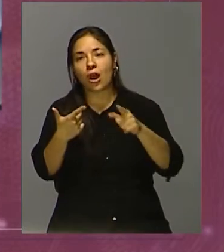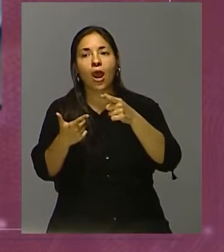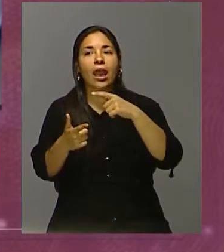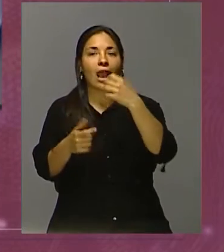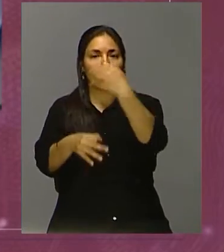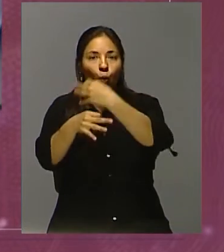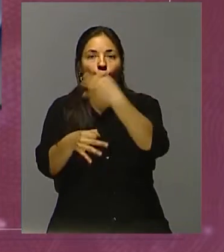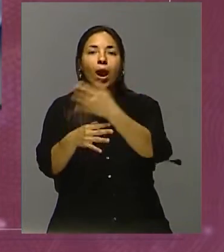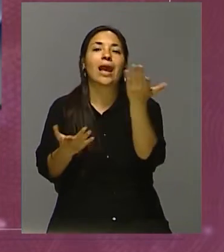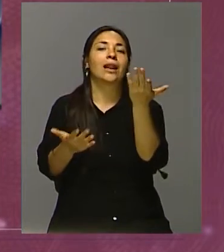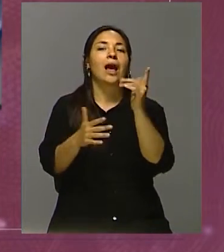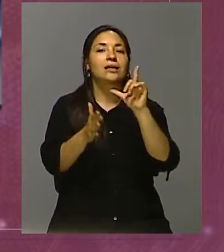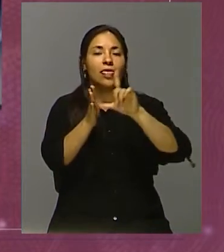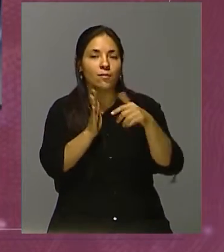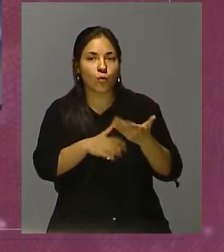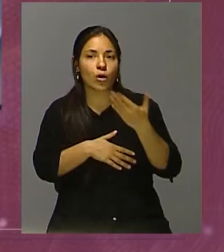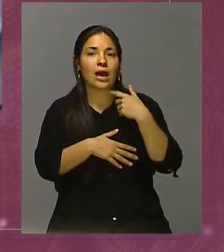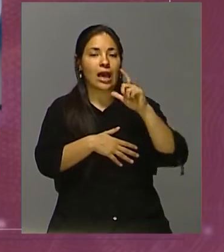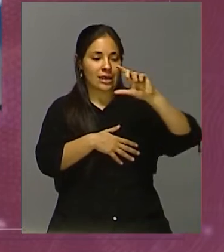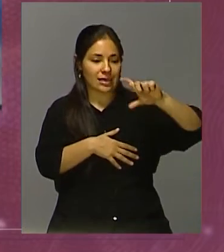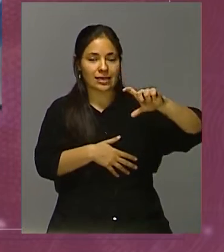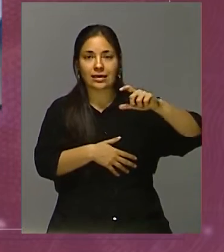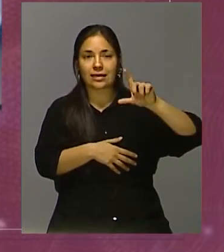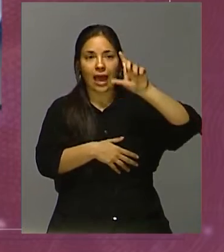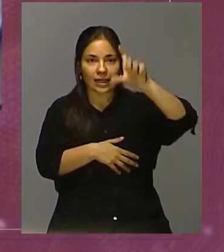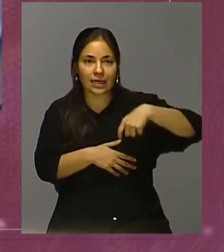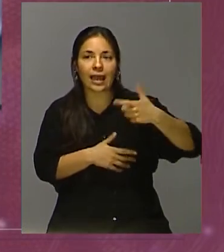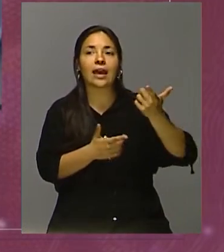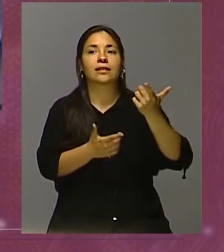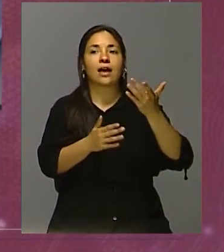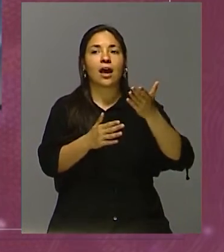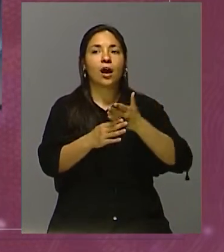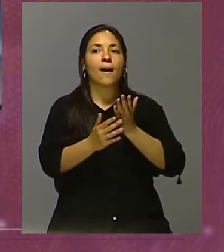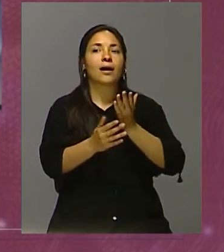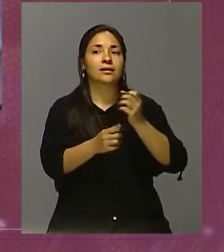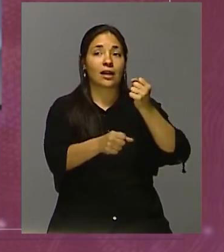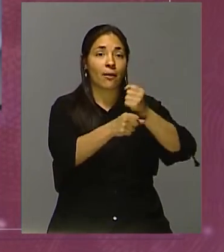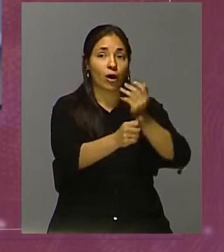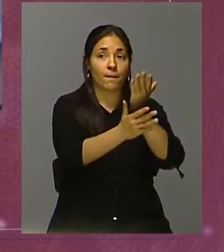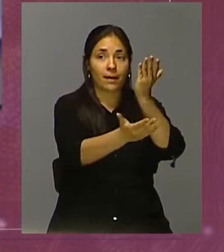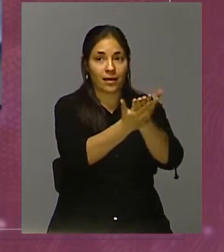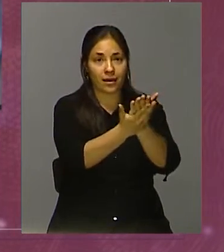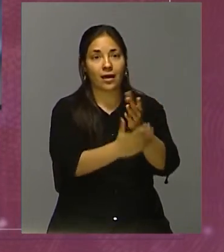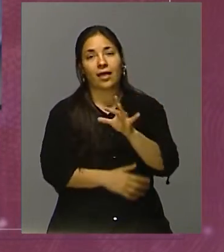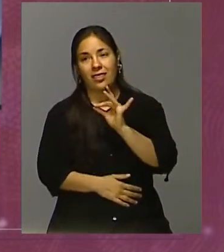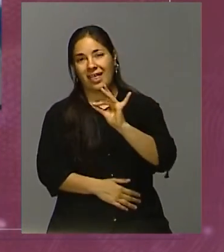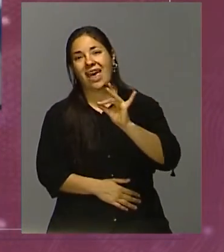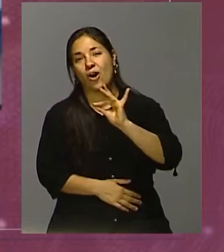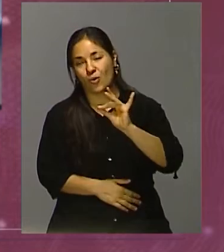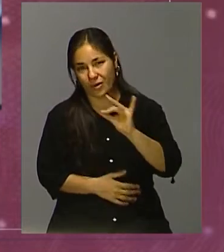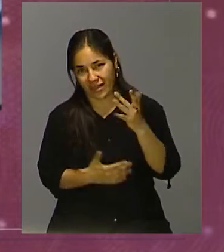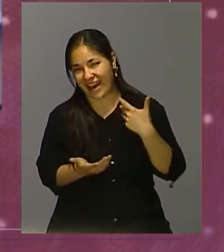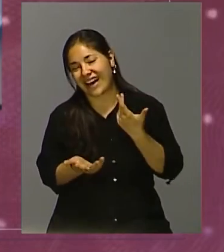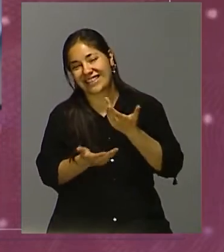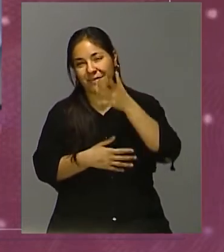impuestos que dejaste atrasados, los saldos de la tarjeta, los anticipos que pediste en el trabajo. Si sos un deudor serial, me refiero también, eso va